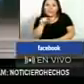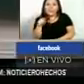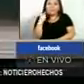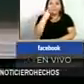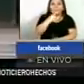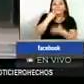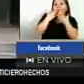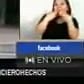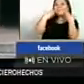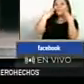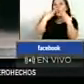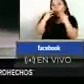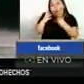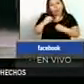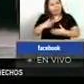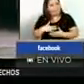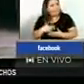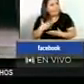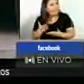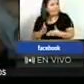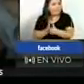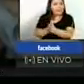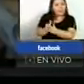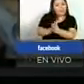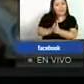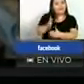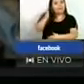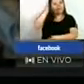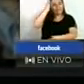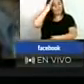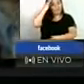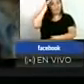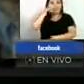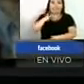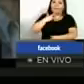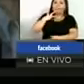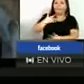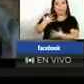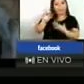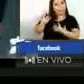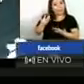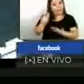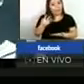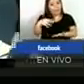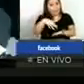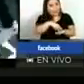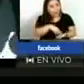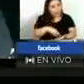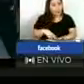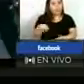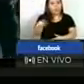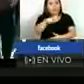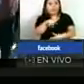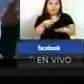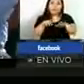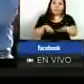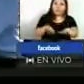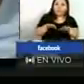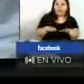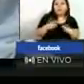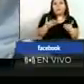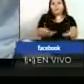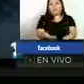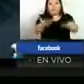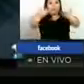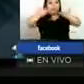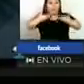sonrisa o con un acto desinteresado nos hacen recobrar la esperanza en la humanidad gracias a todos los que nos llenan el vaso